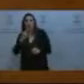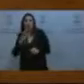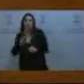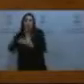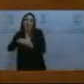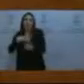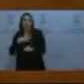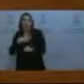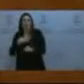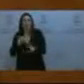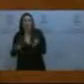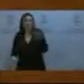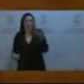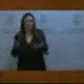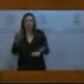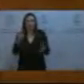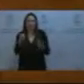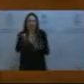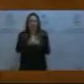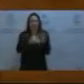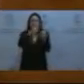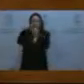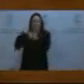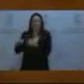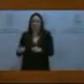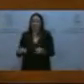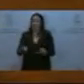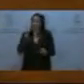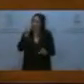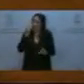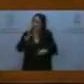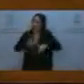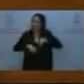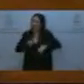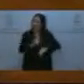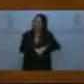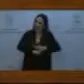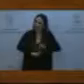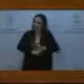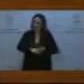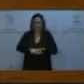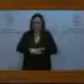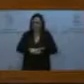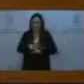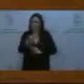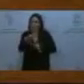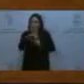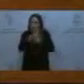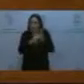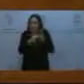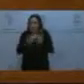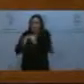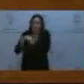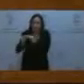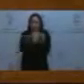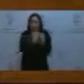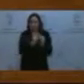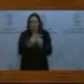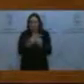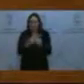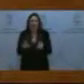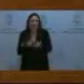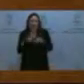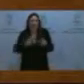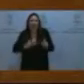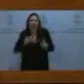de criterios, lamentablemente yo diría que partidistas. Debe imperar un criterio único, que no dependa del alcalde de